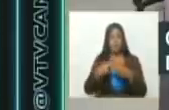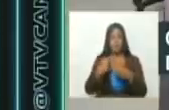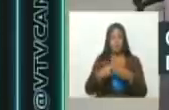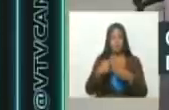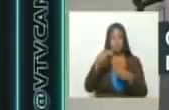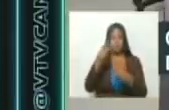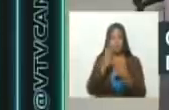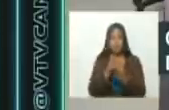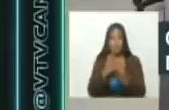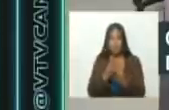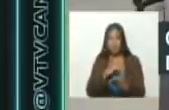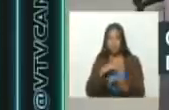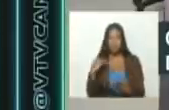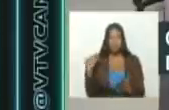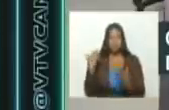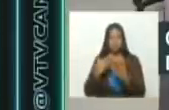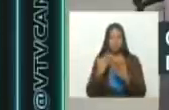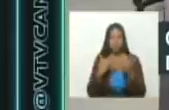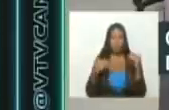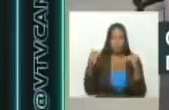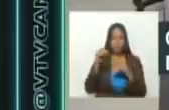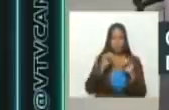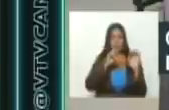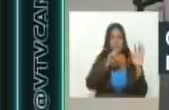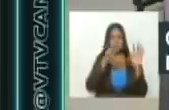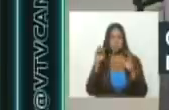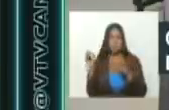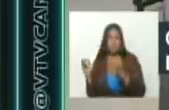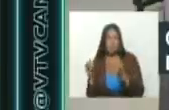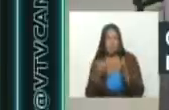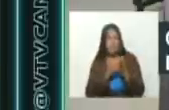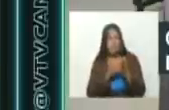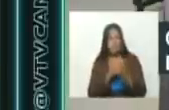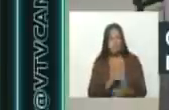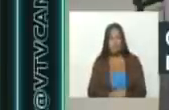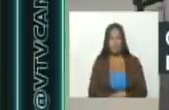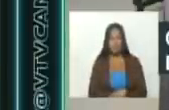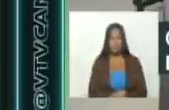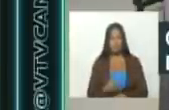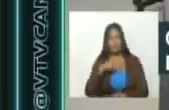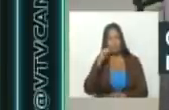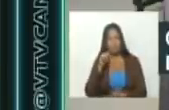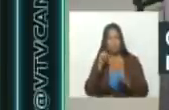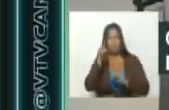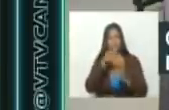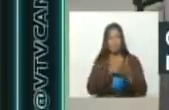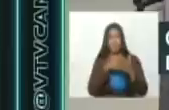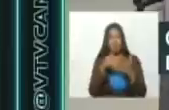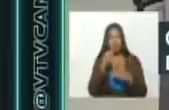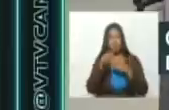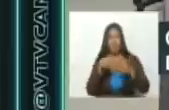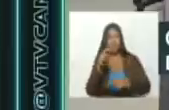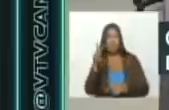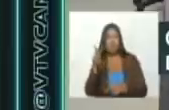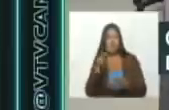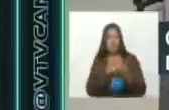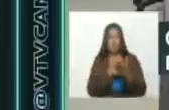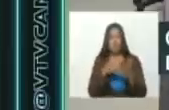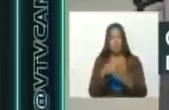petróleo diario de manera constante, estamos por encima de 800 mil, la idea es que nos estabilicemos en 1 millón y vayamos a la meta de 2 millones. Número